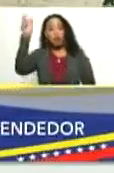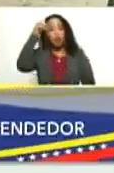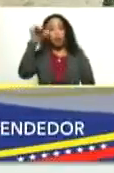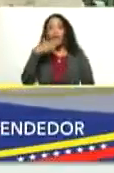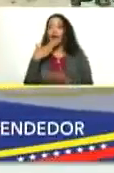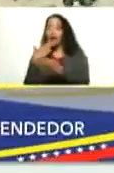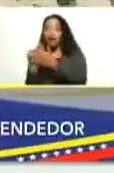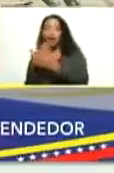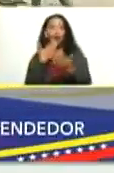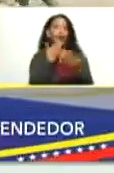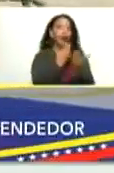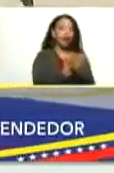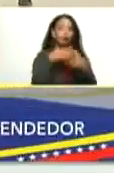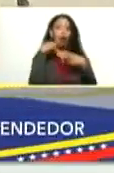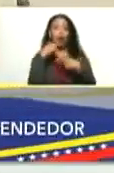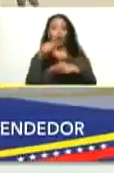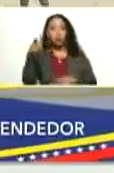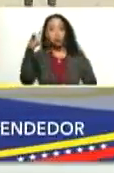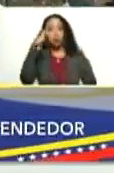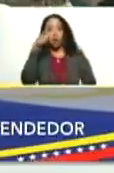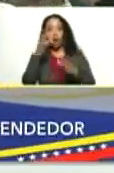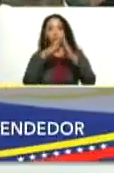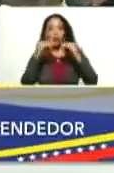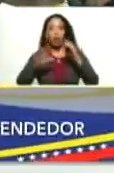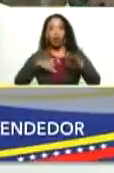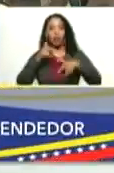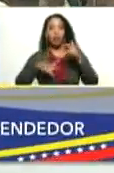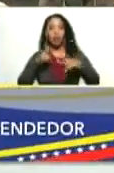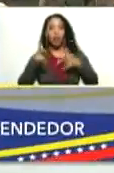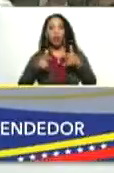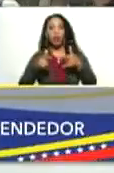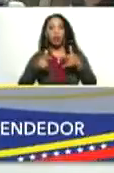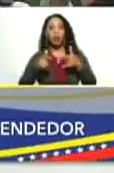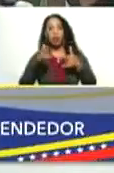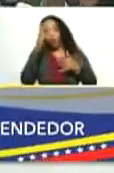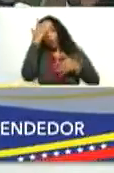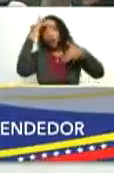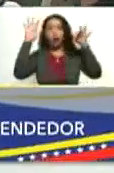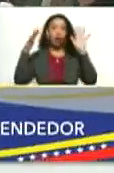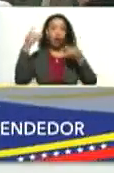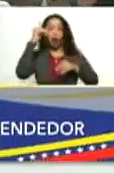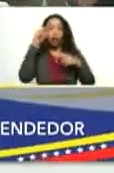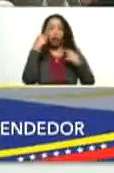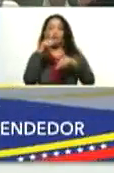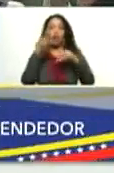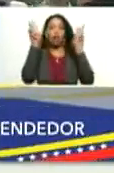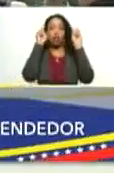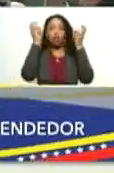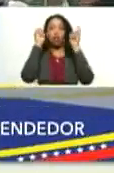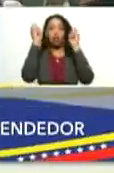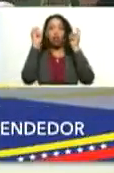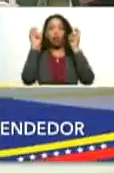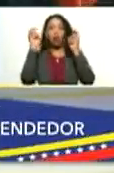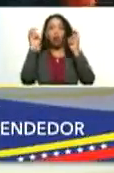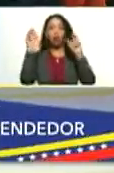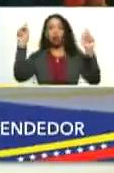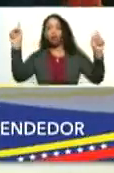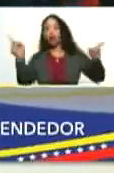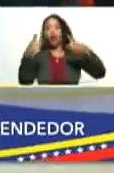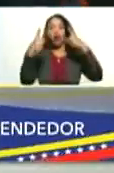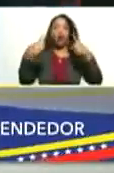agradecido por el nivel de seguridad de todos los eventos carnavalescos que hubo, a nivel de comparsas, a nivel de conciertos, a nivel